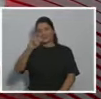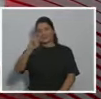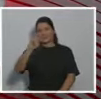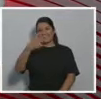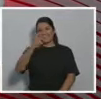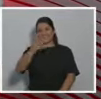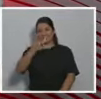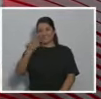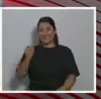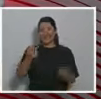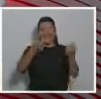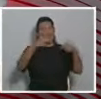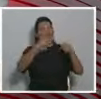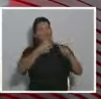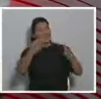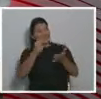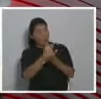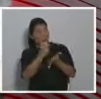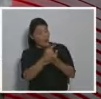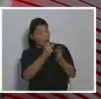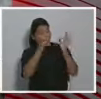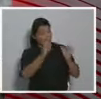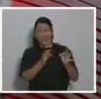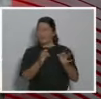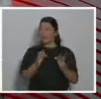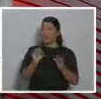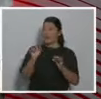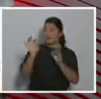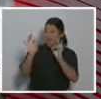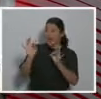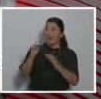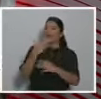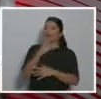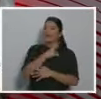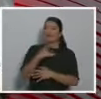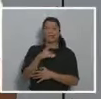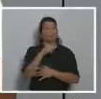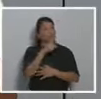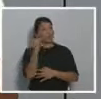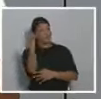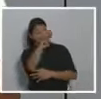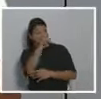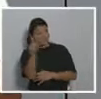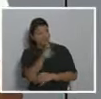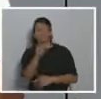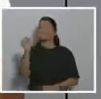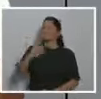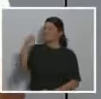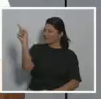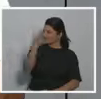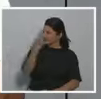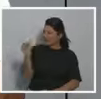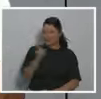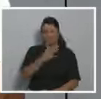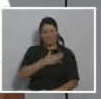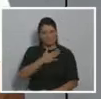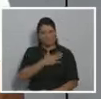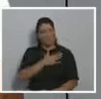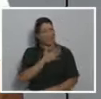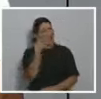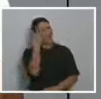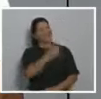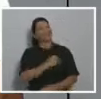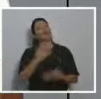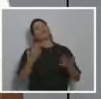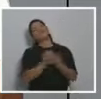¿cómo está? Bien, gracias. Le voy a preguntar lo que siempre pregunta Ari. ¿Morado? Por ahí pico. Ay, no, yo con la esperanza que me dijera que